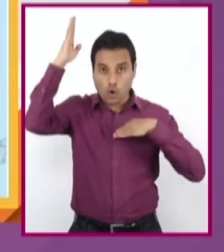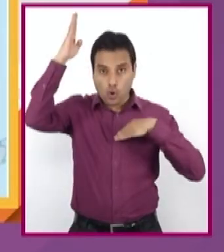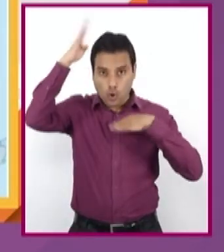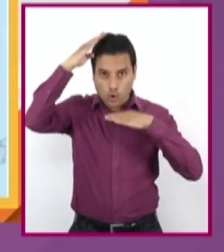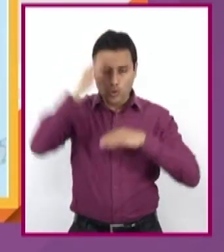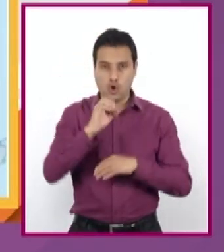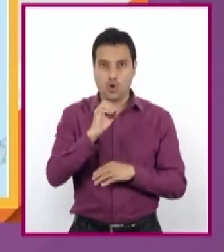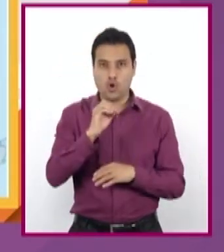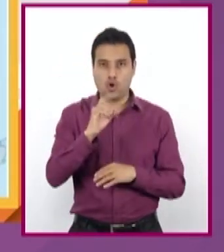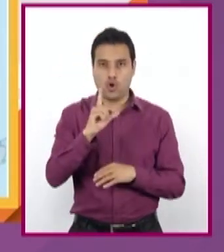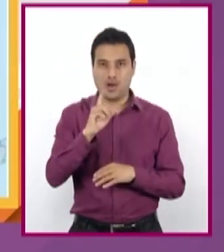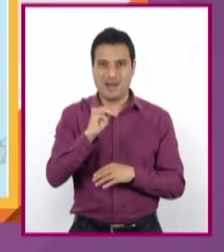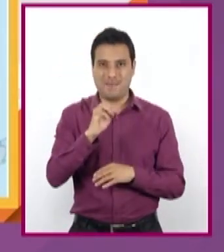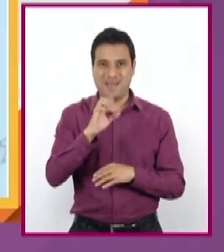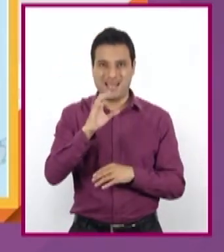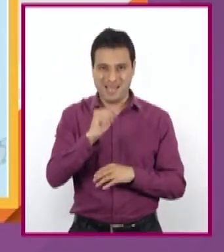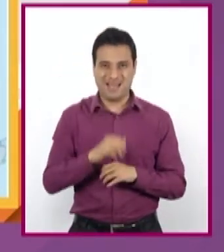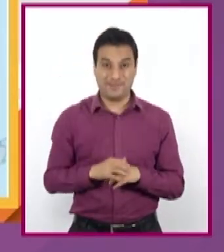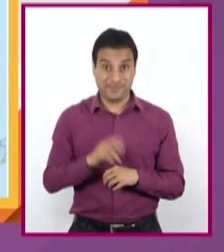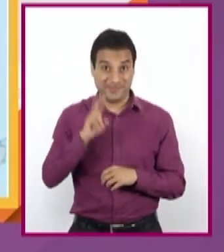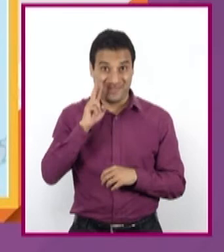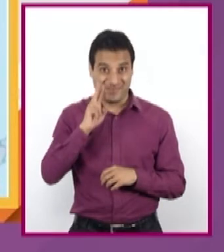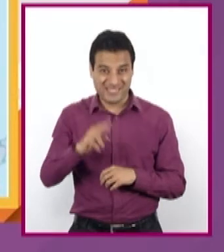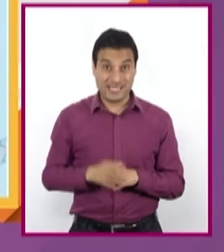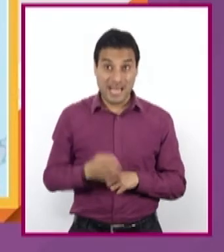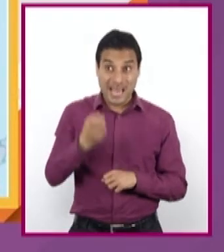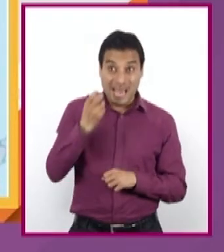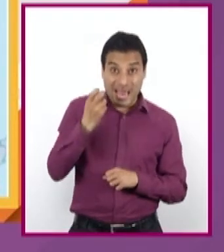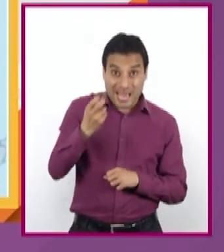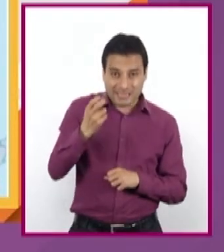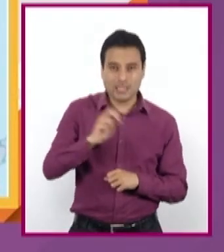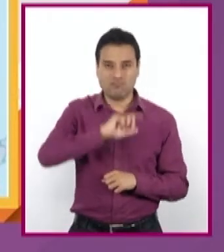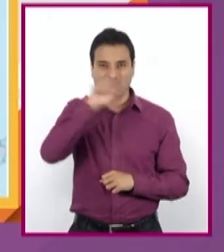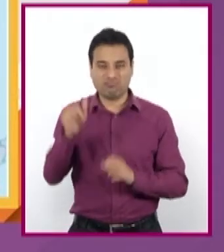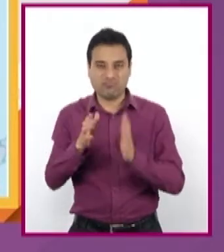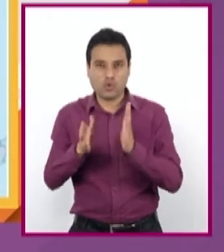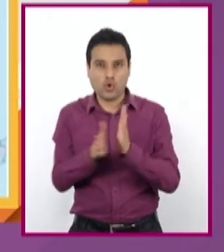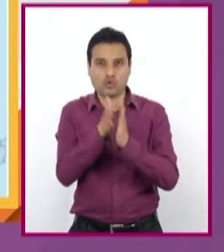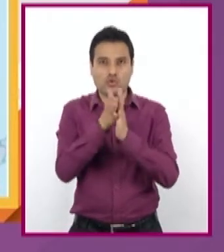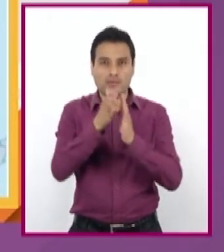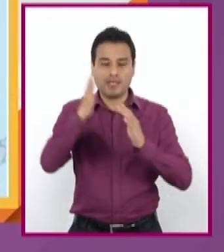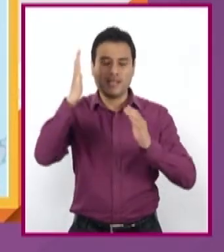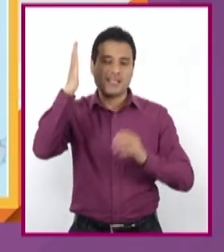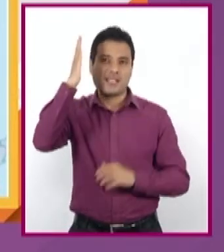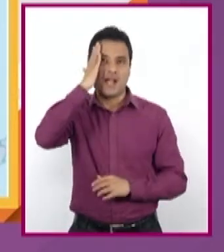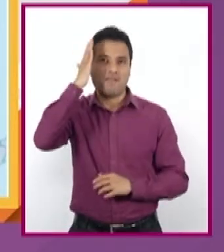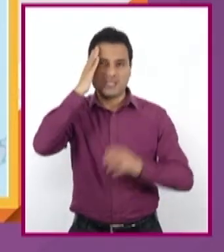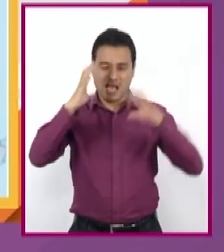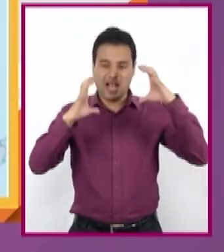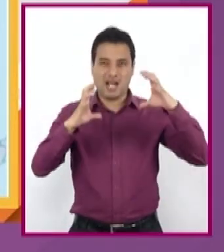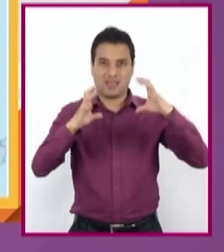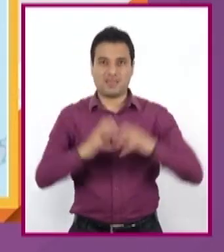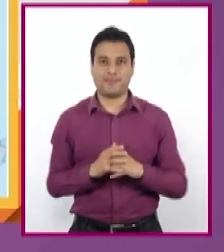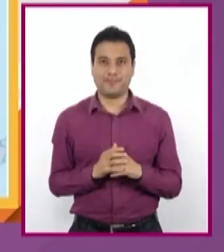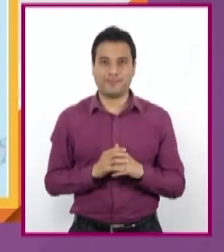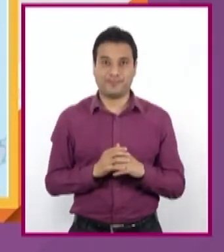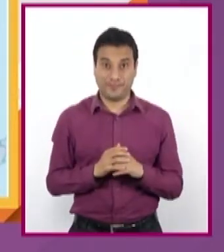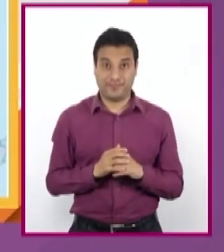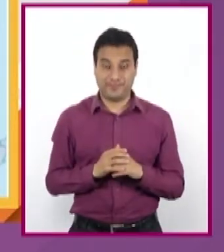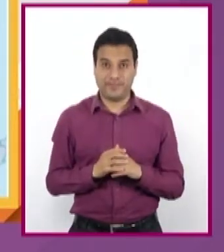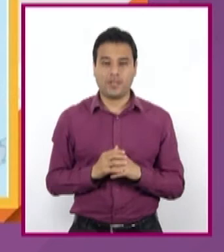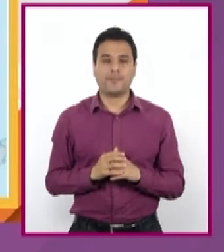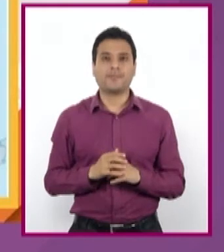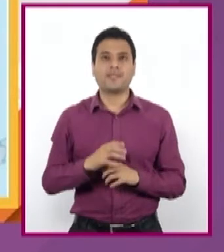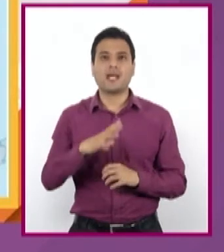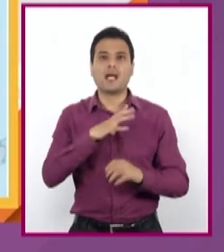cual, como han visto, es la responsable de la construcción de las cabezas colosales. En la región de Occidente surgieron